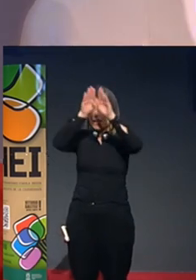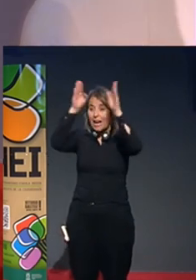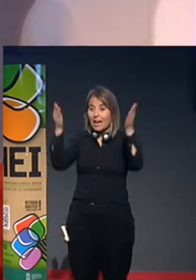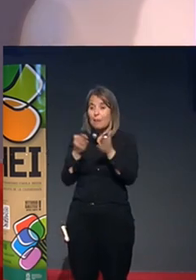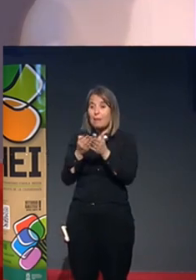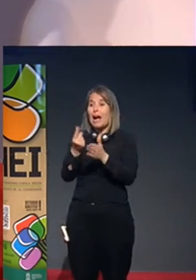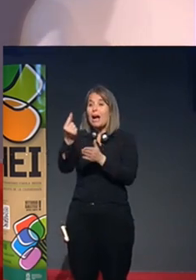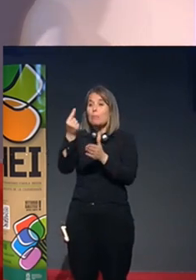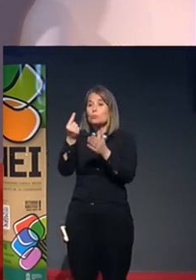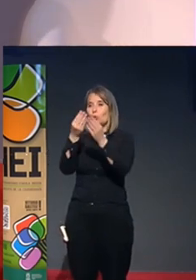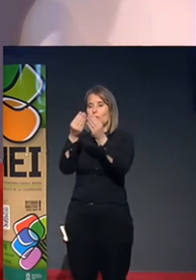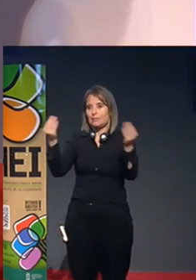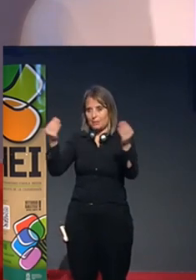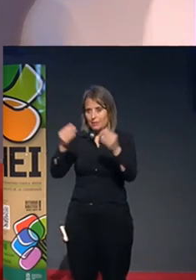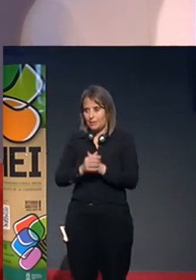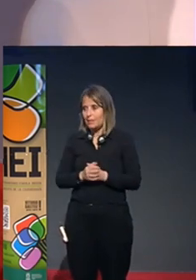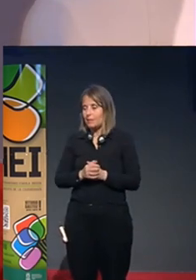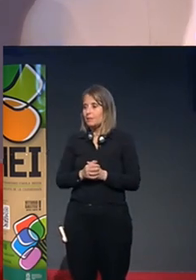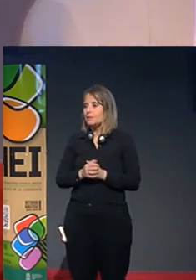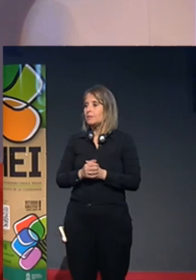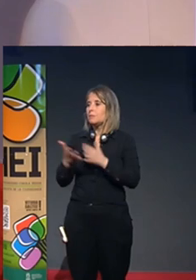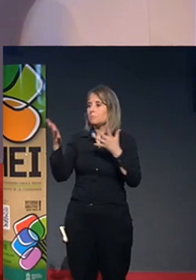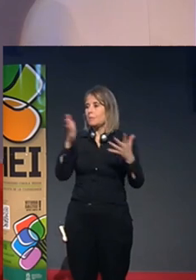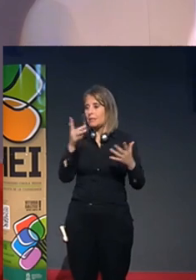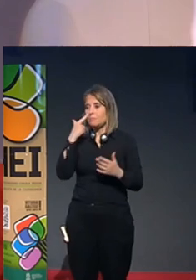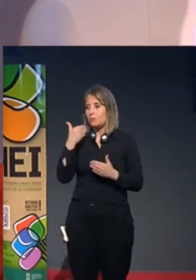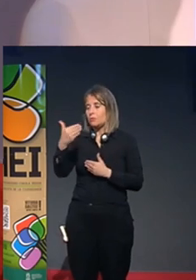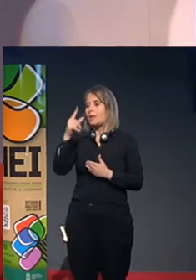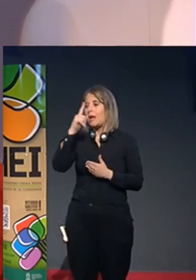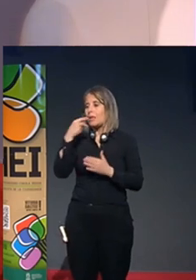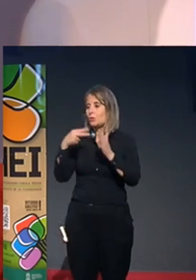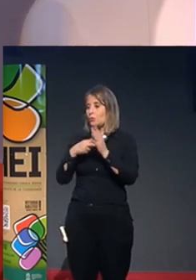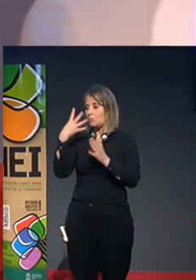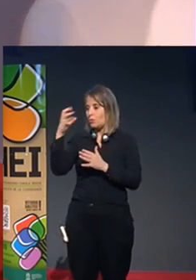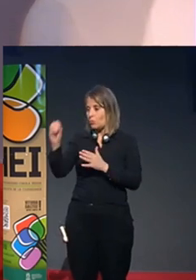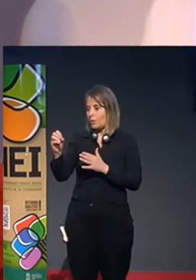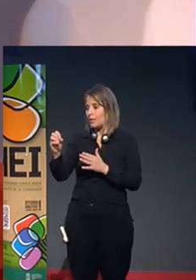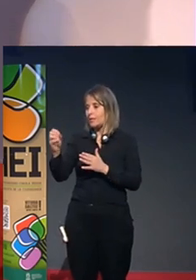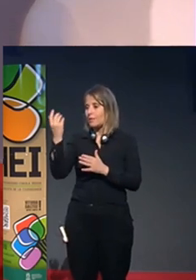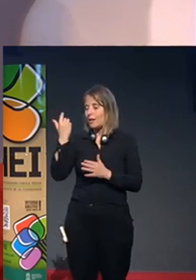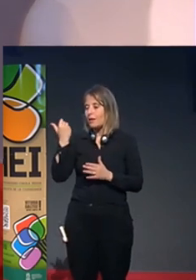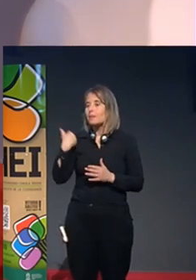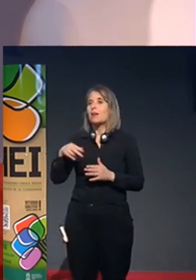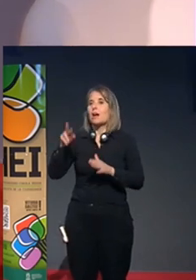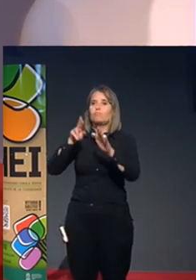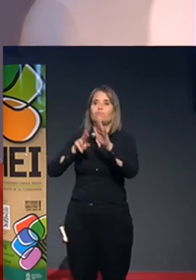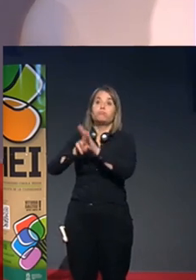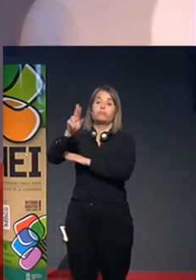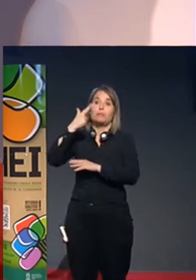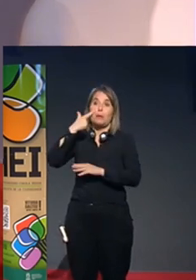estuvo a punto de desaparecer se estima que para 2040 va a estar absolutamente recuperada Así